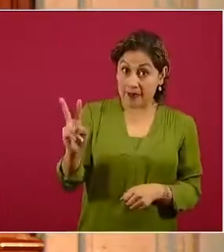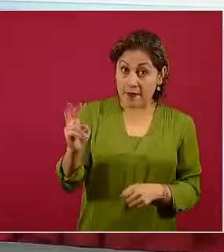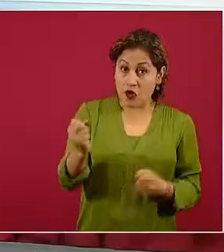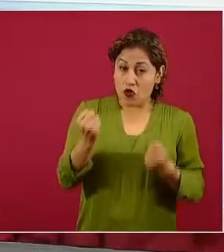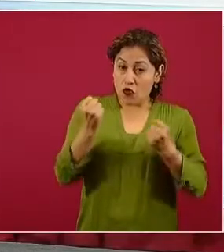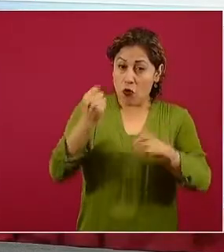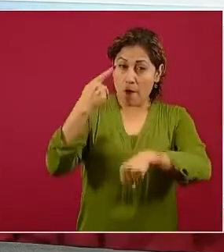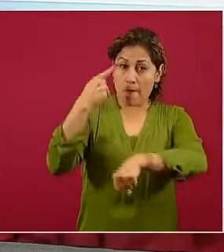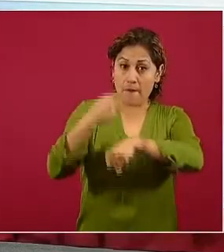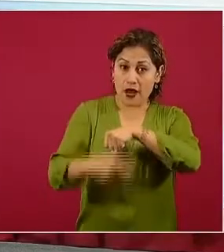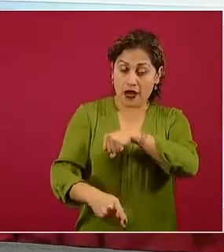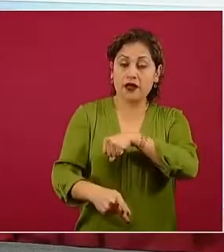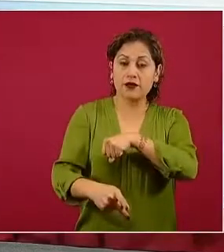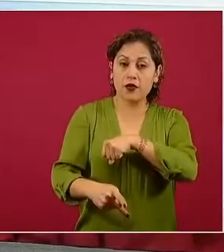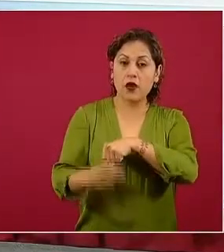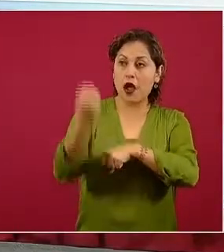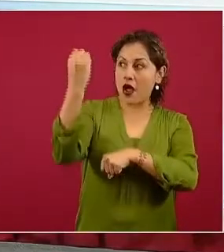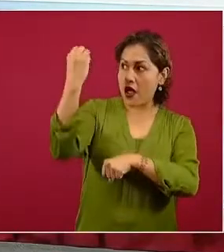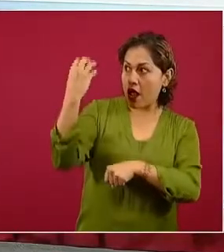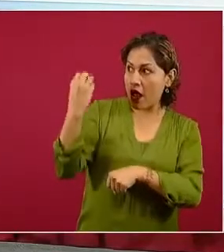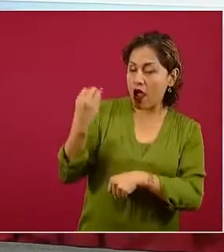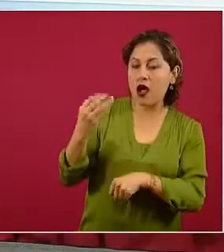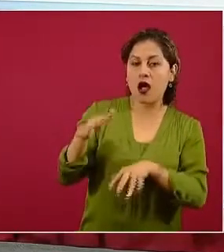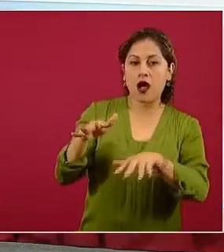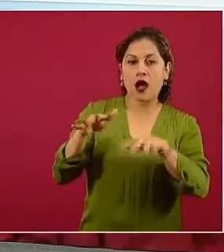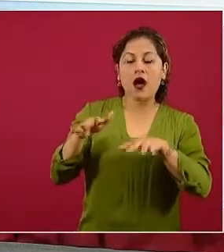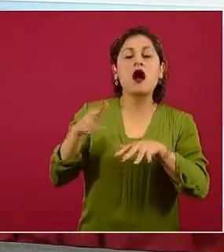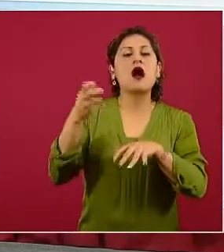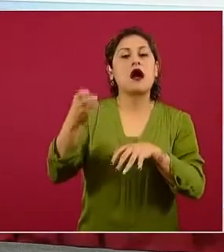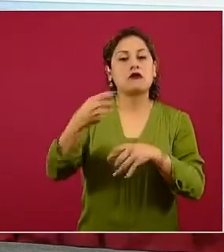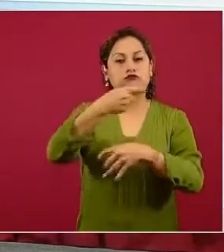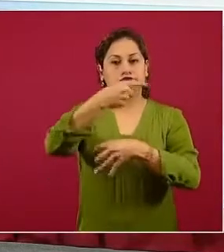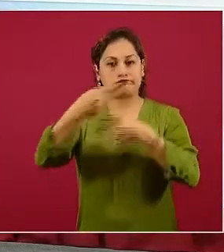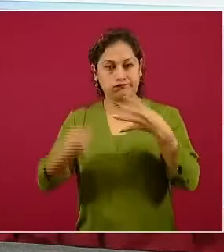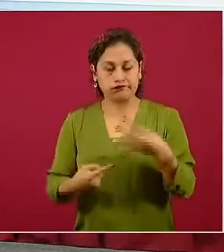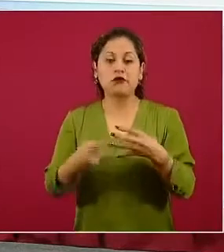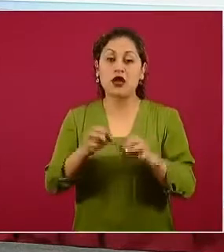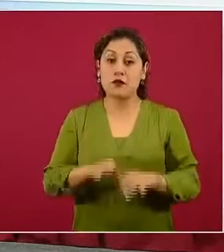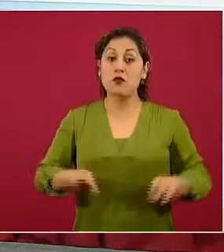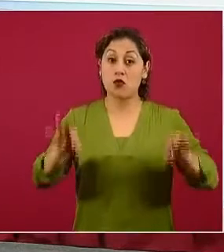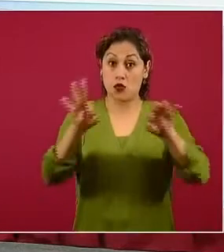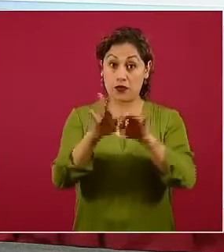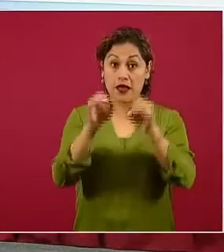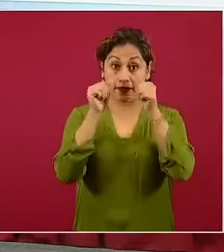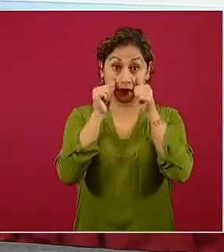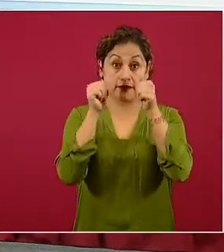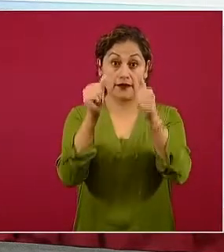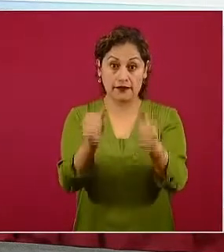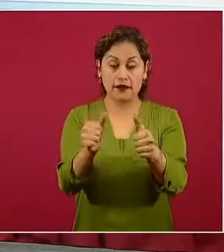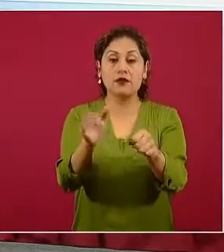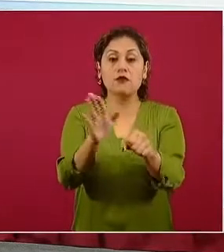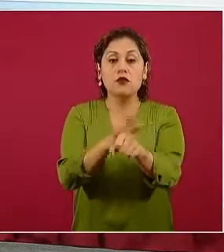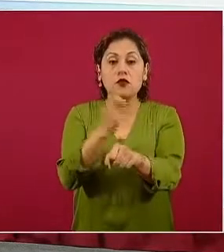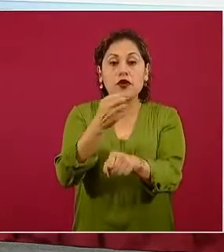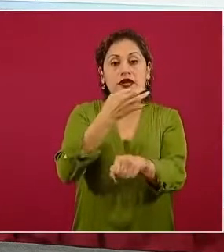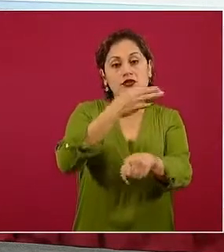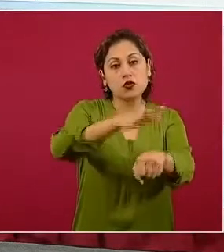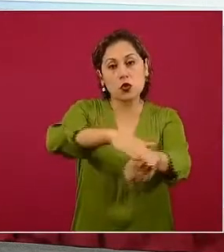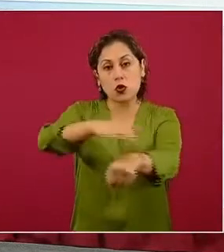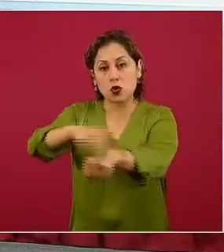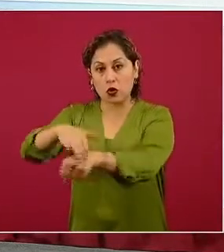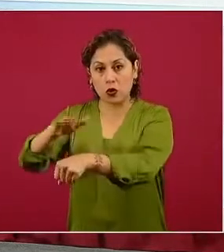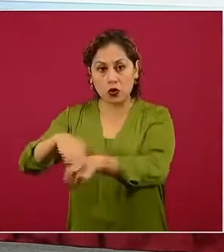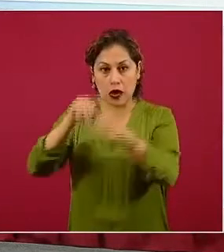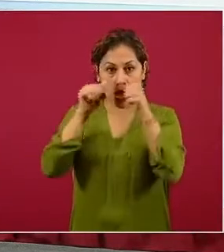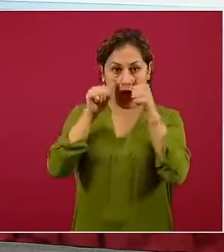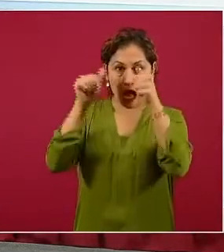alto, pues bueno, estas 4 posibilidades se incrementan de manera importante, y por eso el llamado a la población a atender las